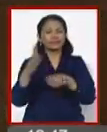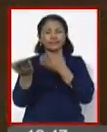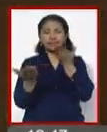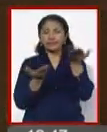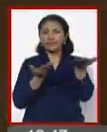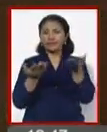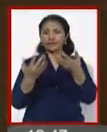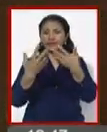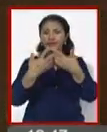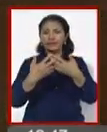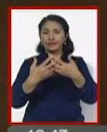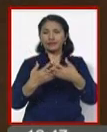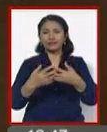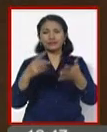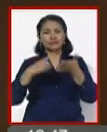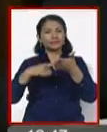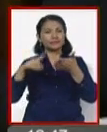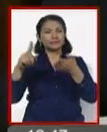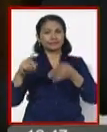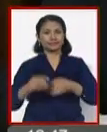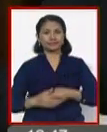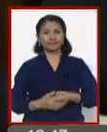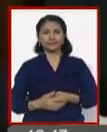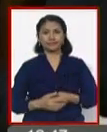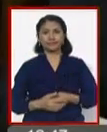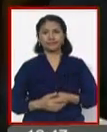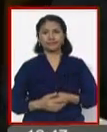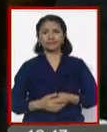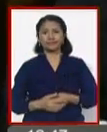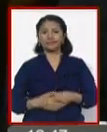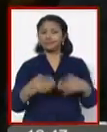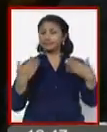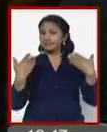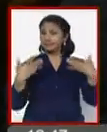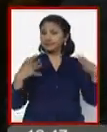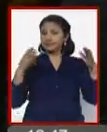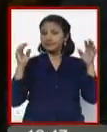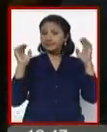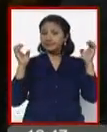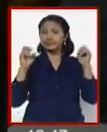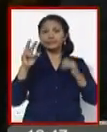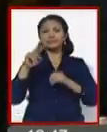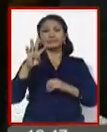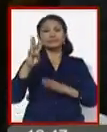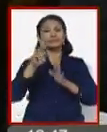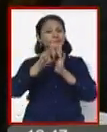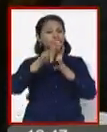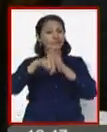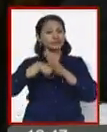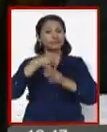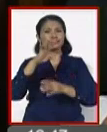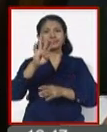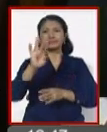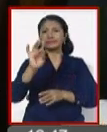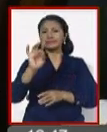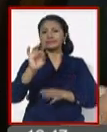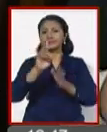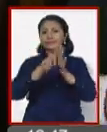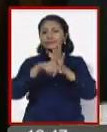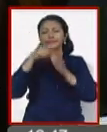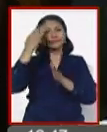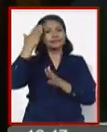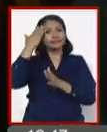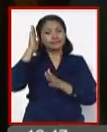servicios a través de una empresa la más calificada. Inmediatamente pongamos una emergencia, 24 horas, 48 horas, no sé,